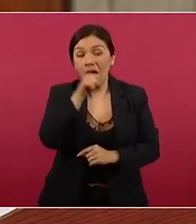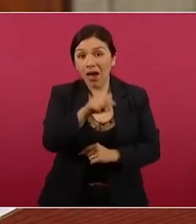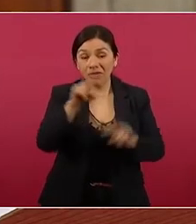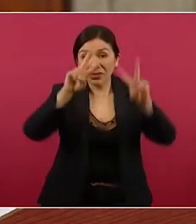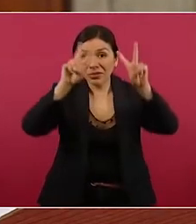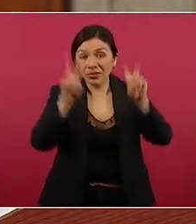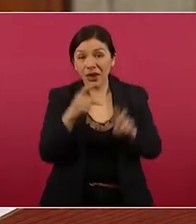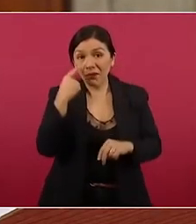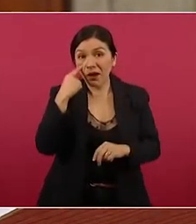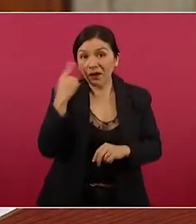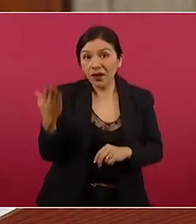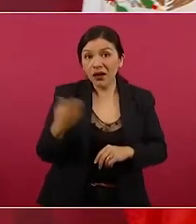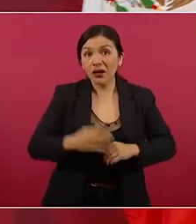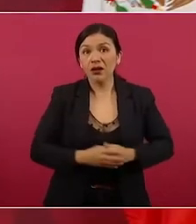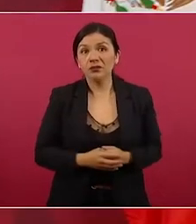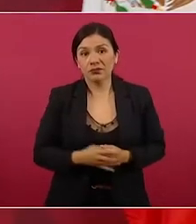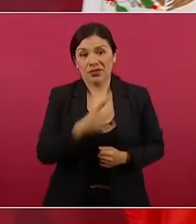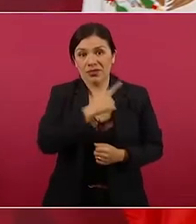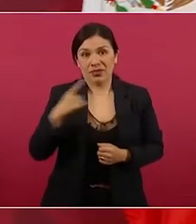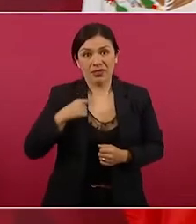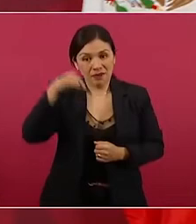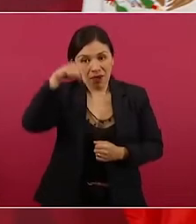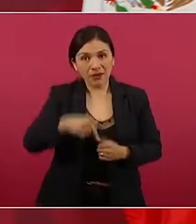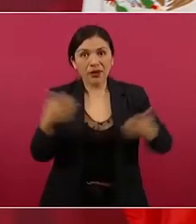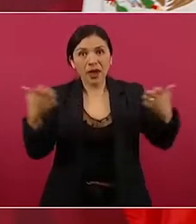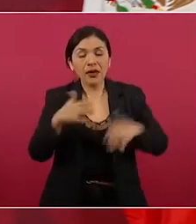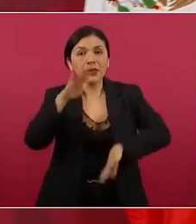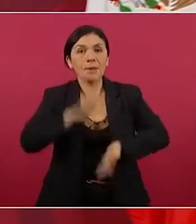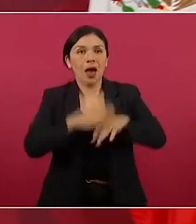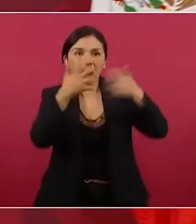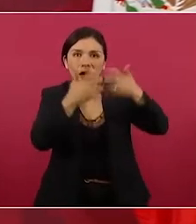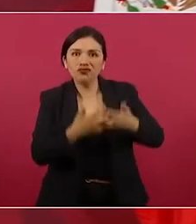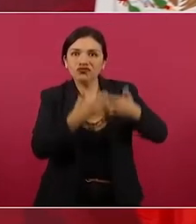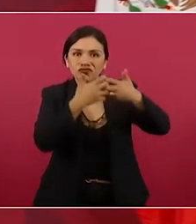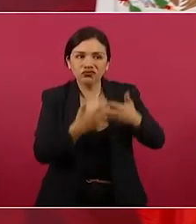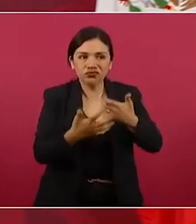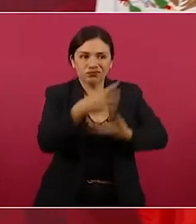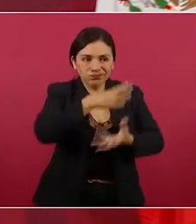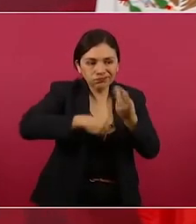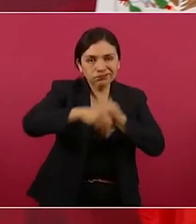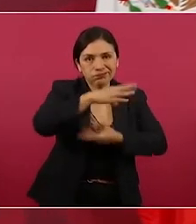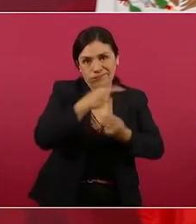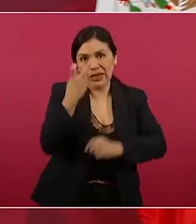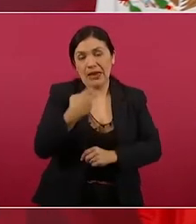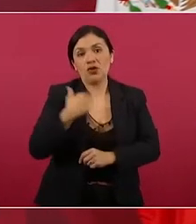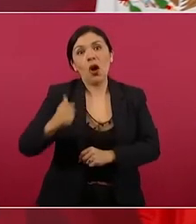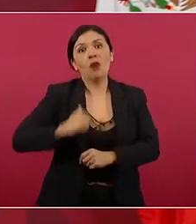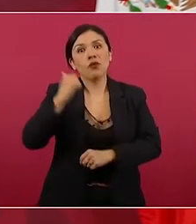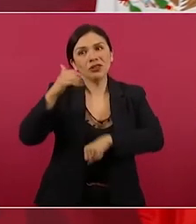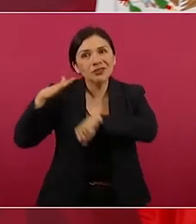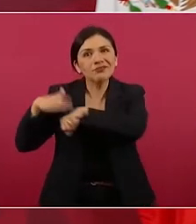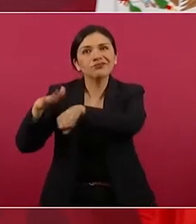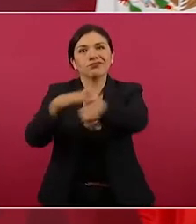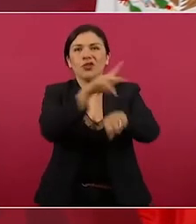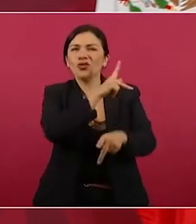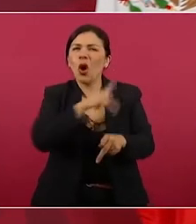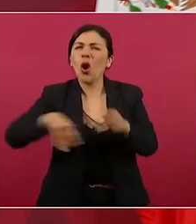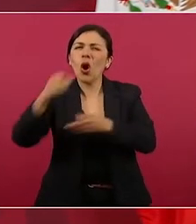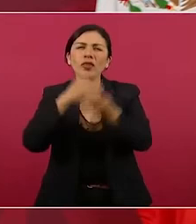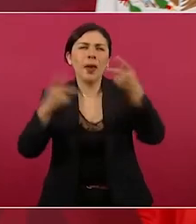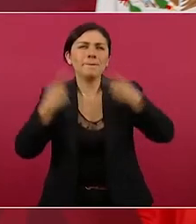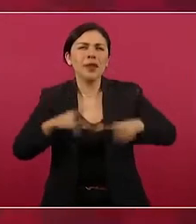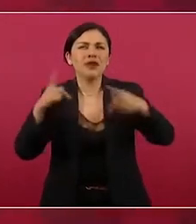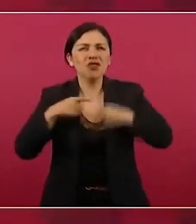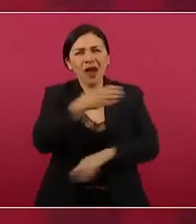que producir más provecho para decirle a toda la gente del campo, todo lo que